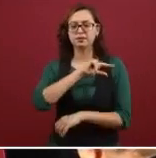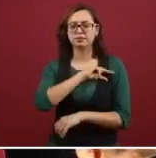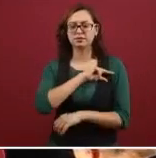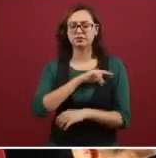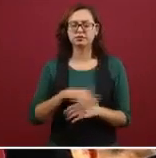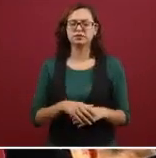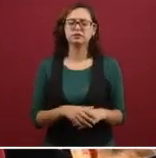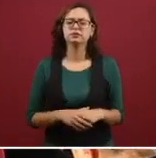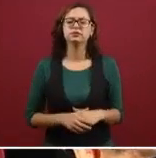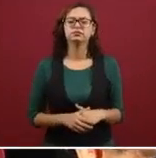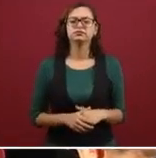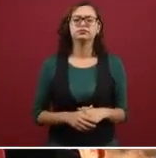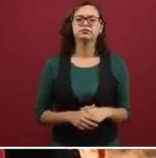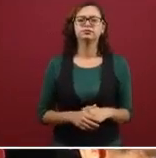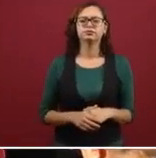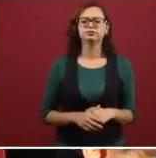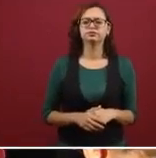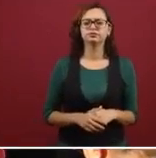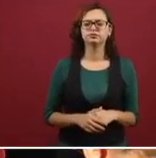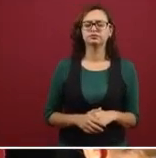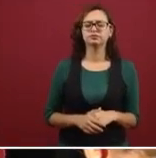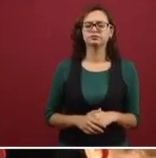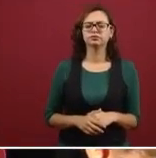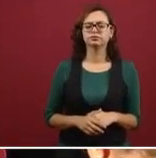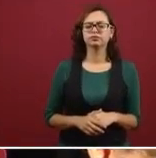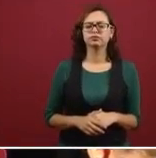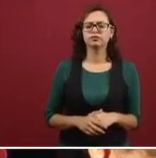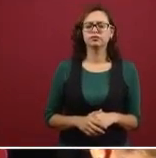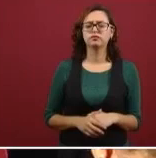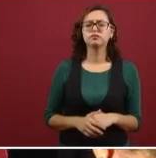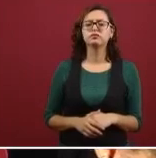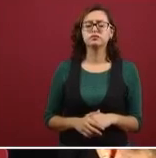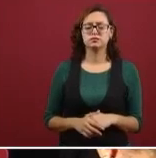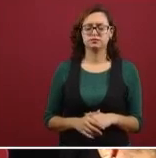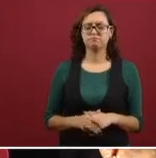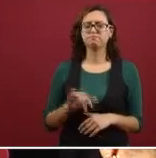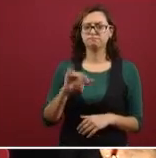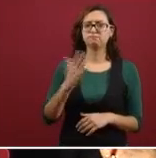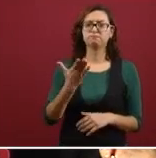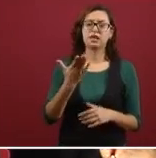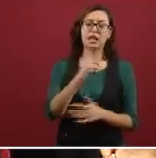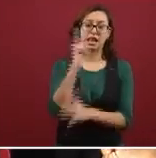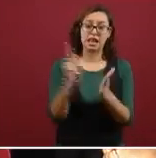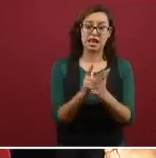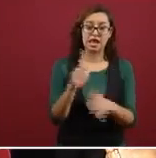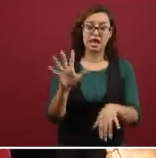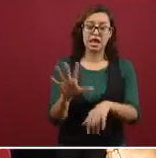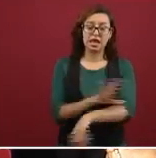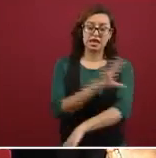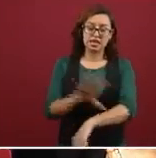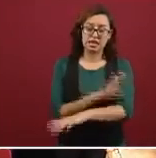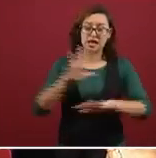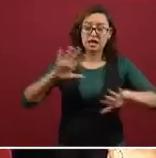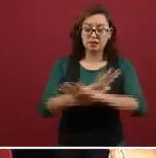Sí, son los contratos derivados de la reforma energética en las